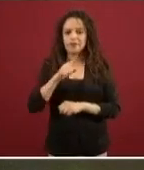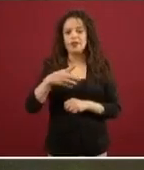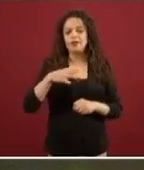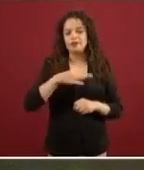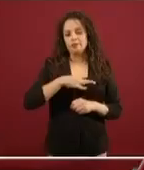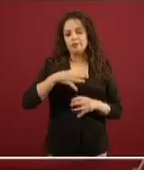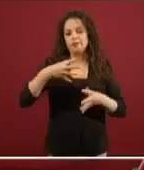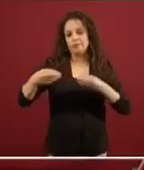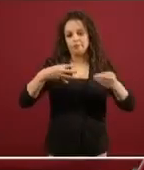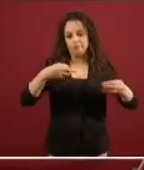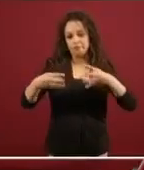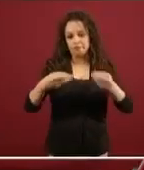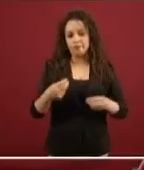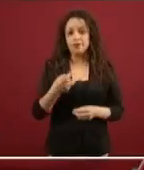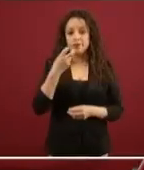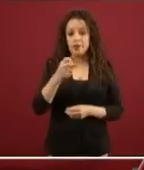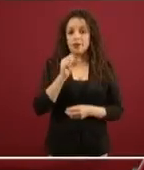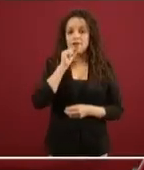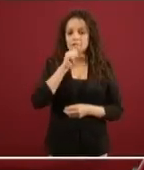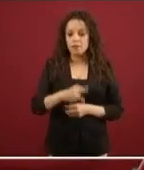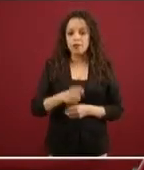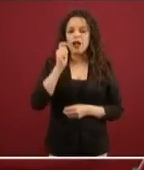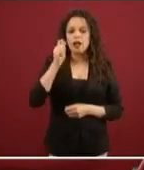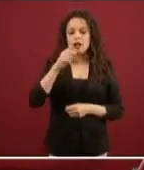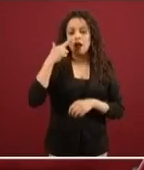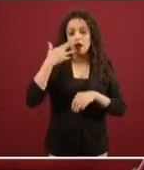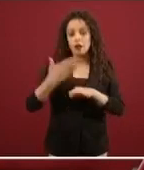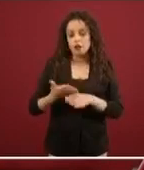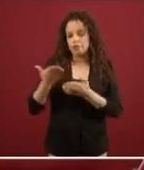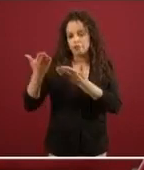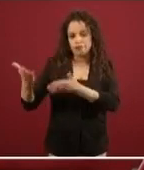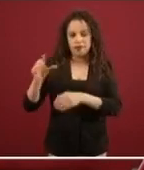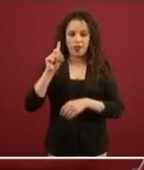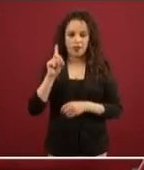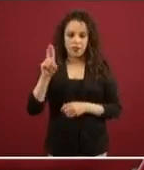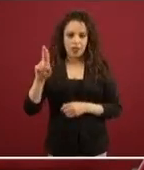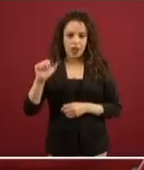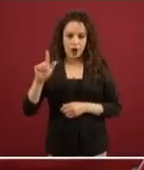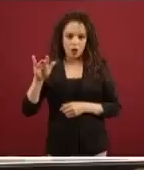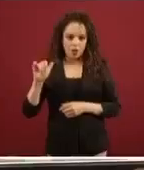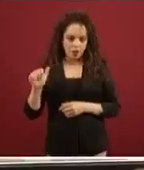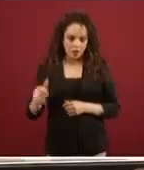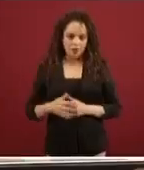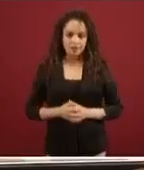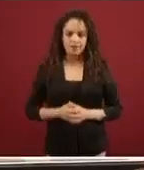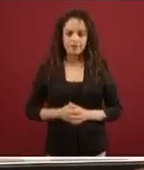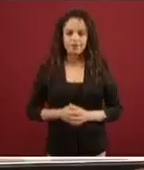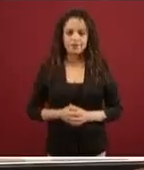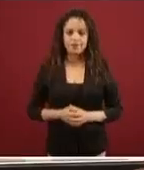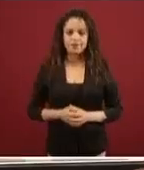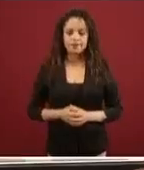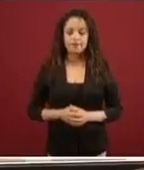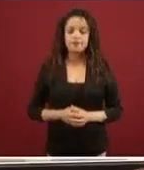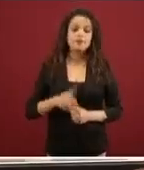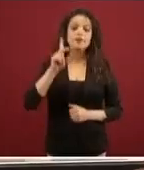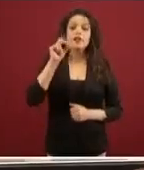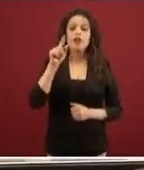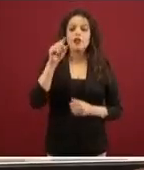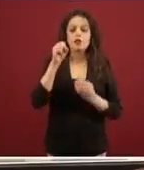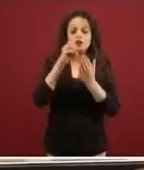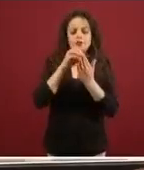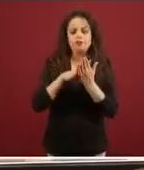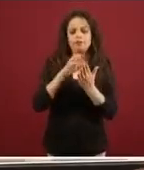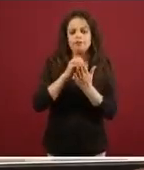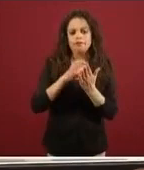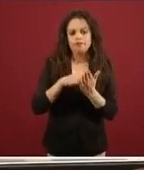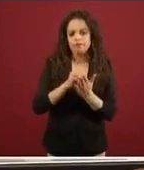Alomía. Entonces, el proceso de generación de los datos epidemiológicos nos lo va a